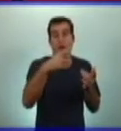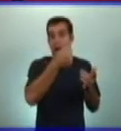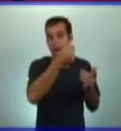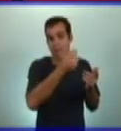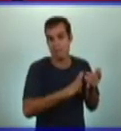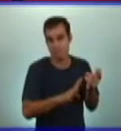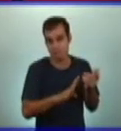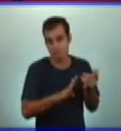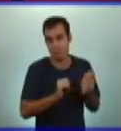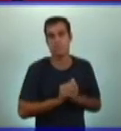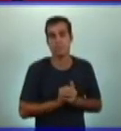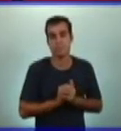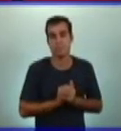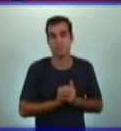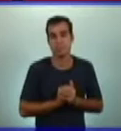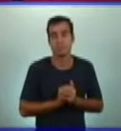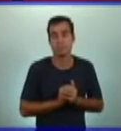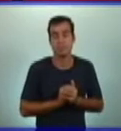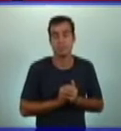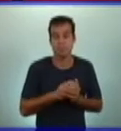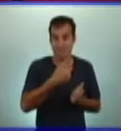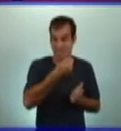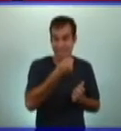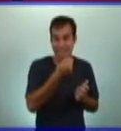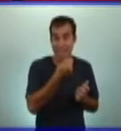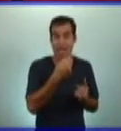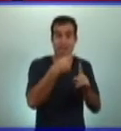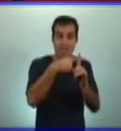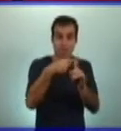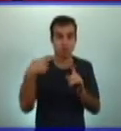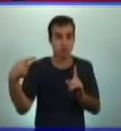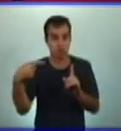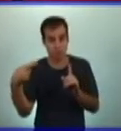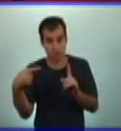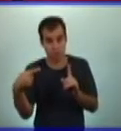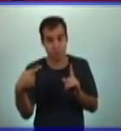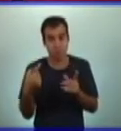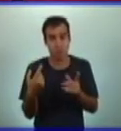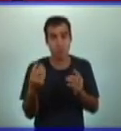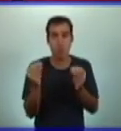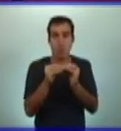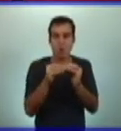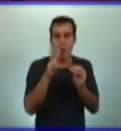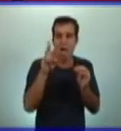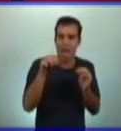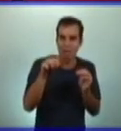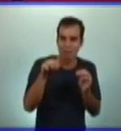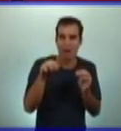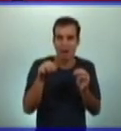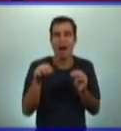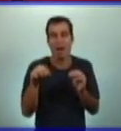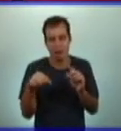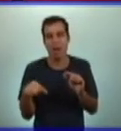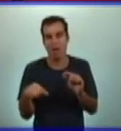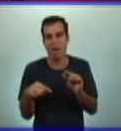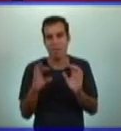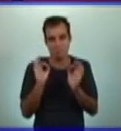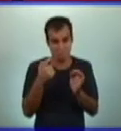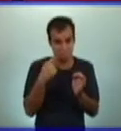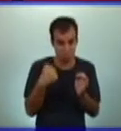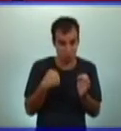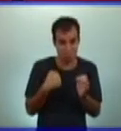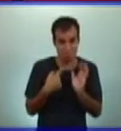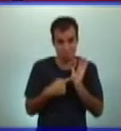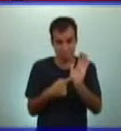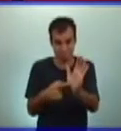Un inciso A, que es la adición y sustracción con magnitudes, muy similar al que yo les presenté a ustedes.